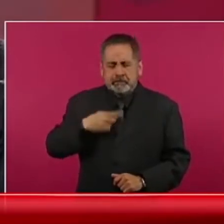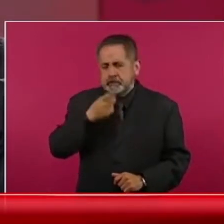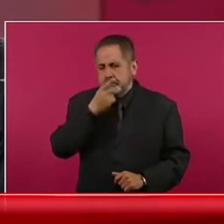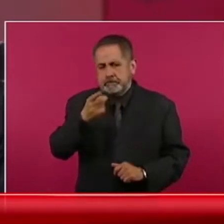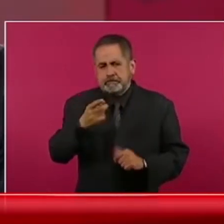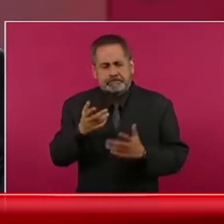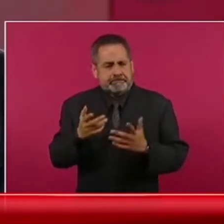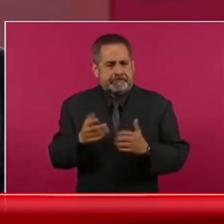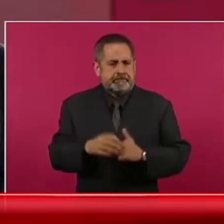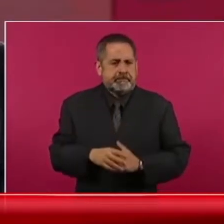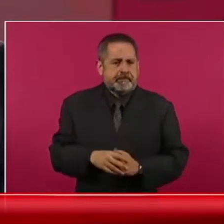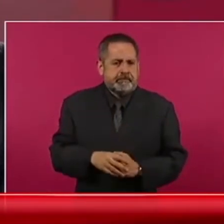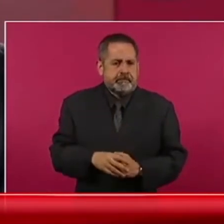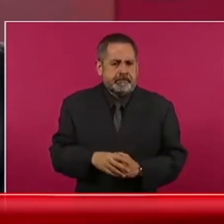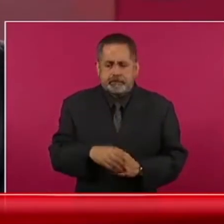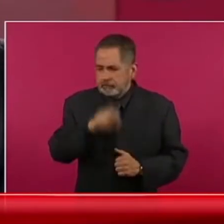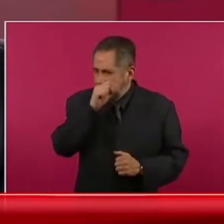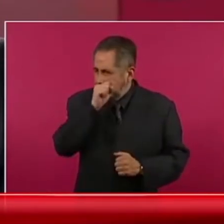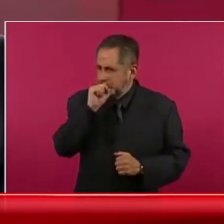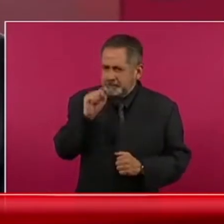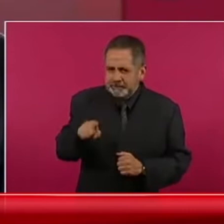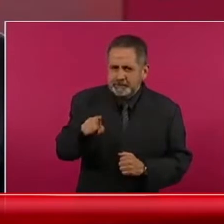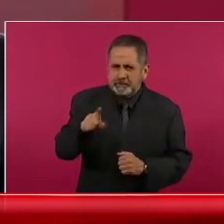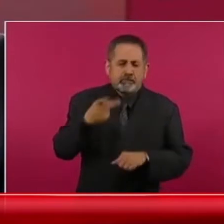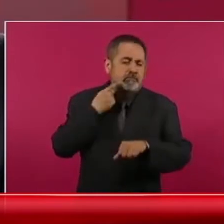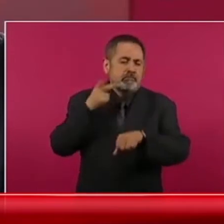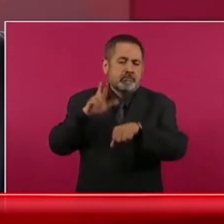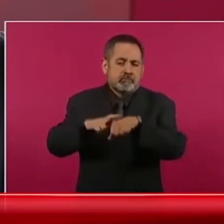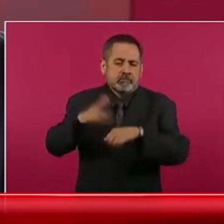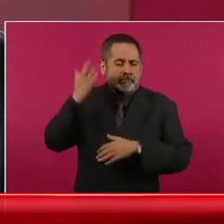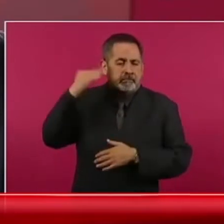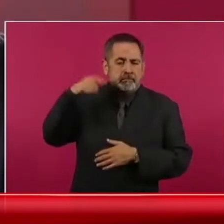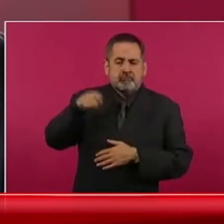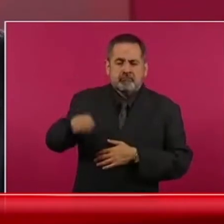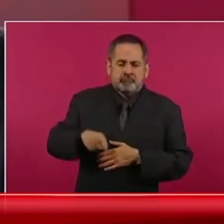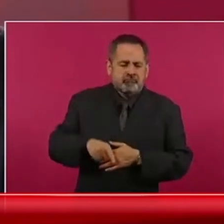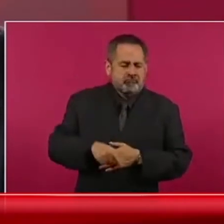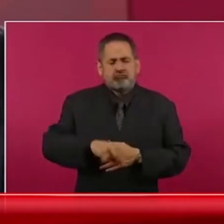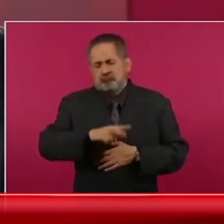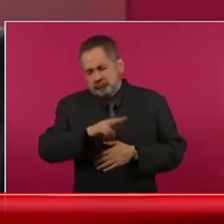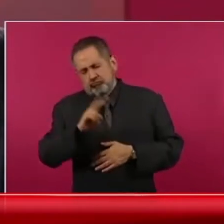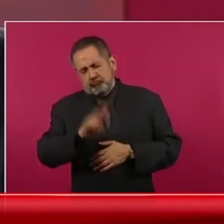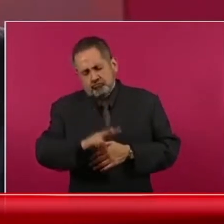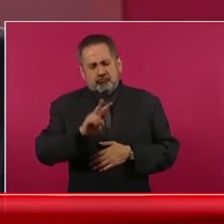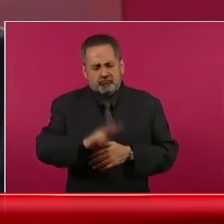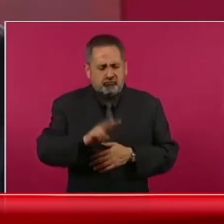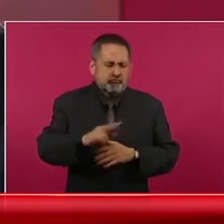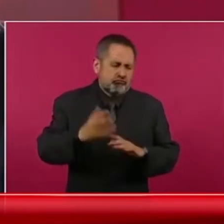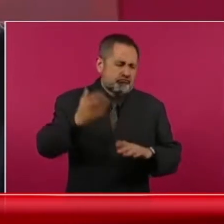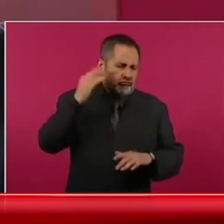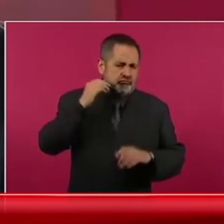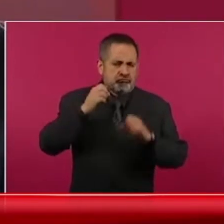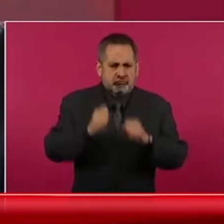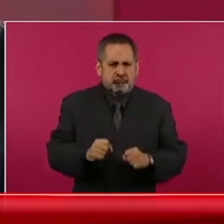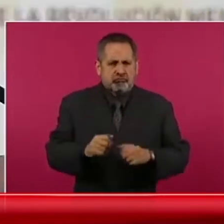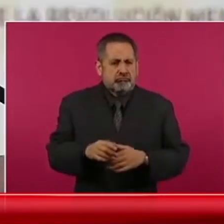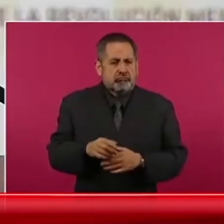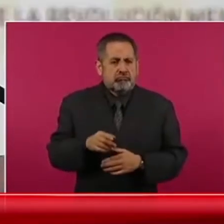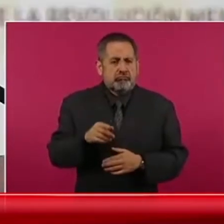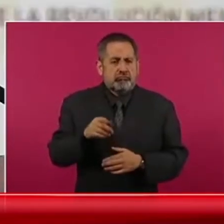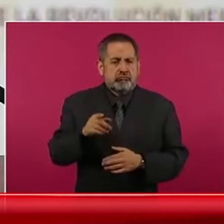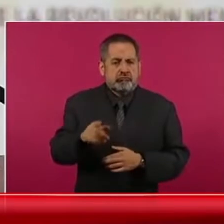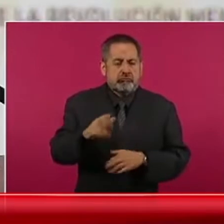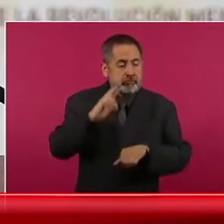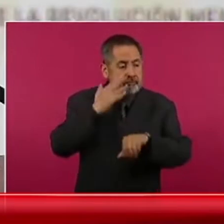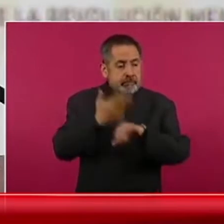el mismo procurador de entonces asegura que él es responsable